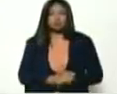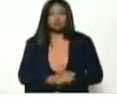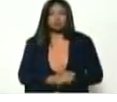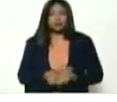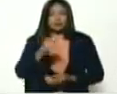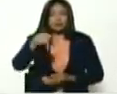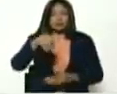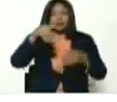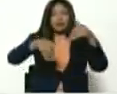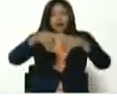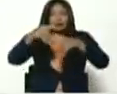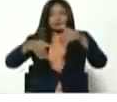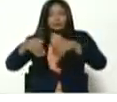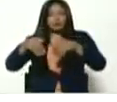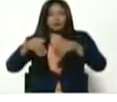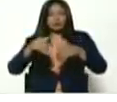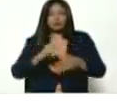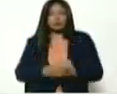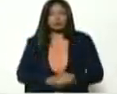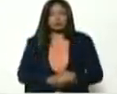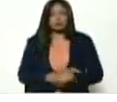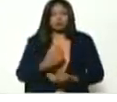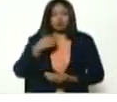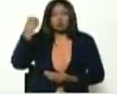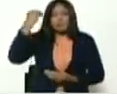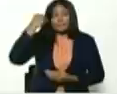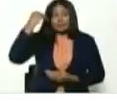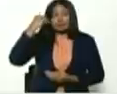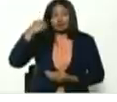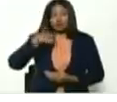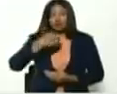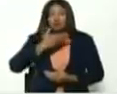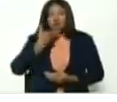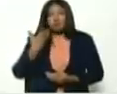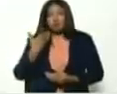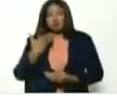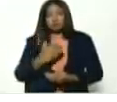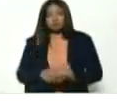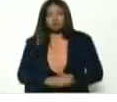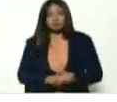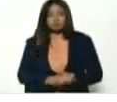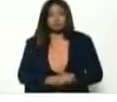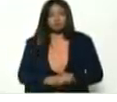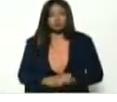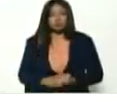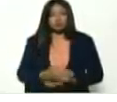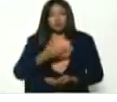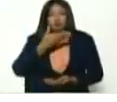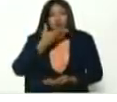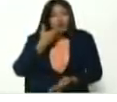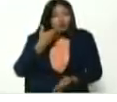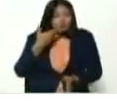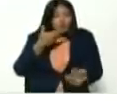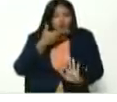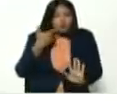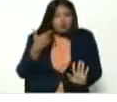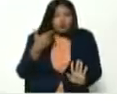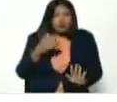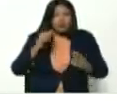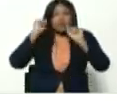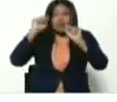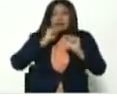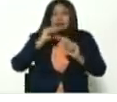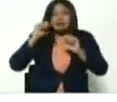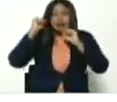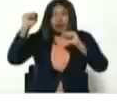elecciones creo que lo mejor de lo mejor lo mejor lo mejor es gane quien gane